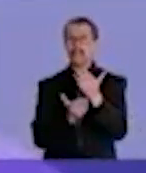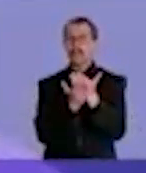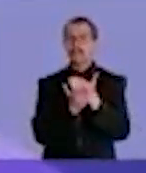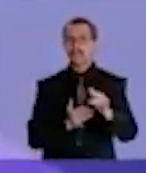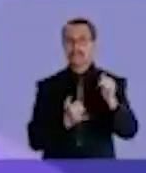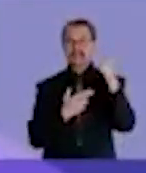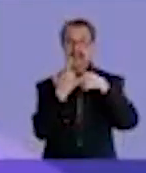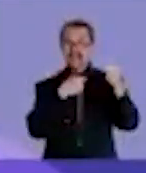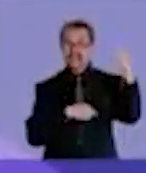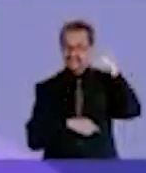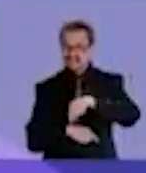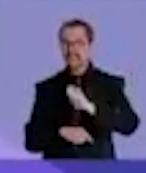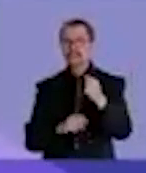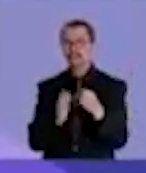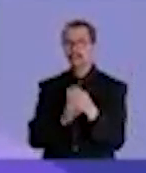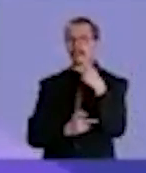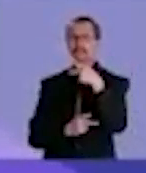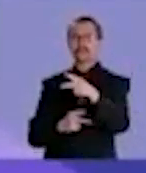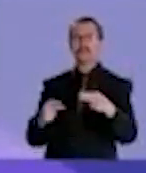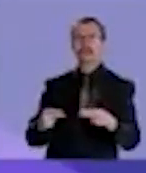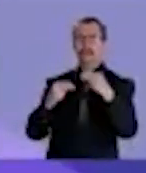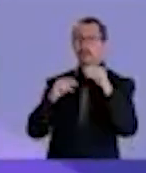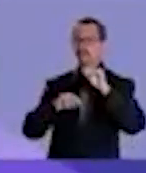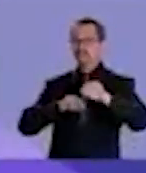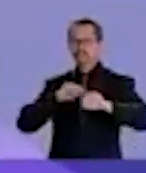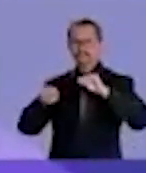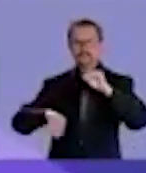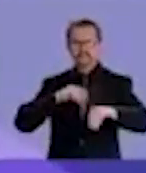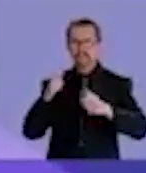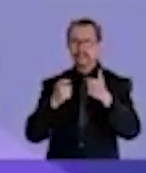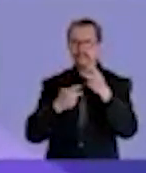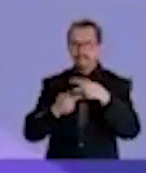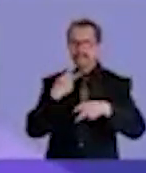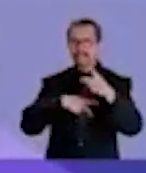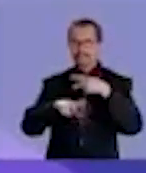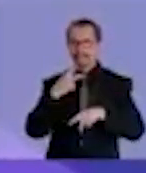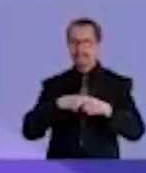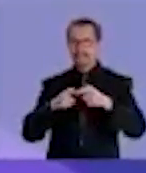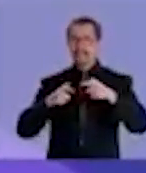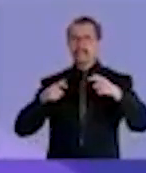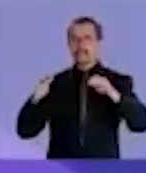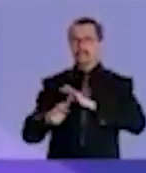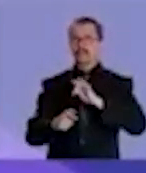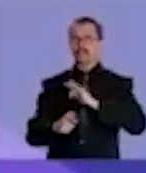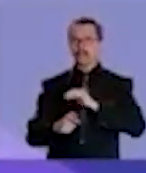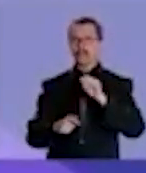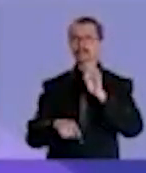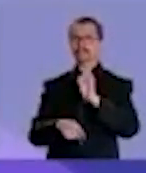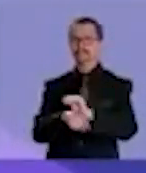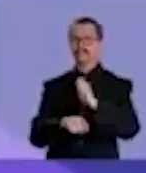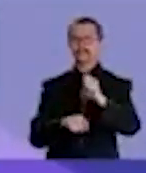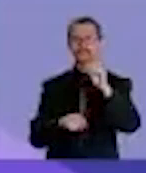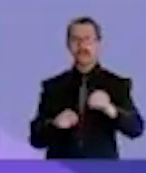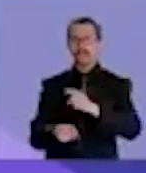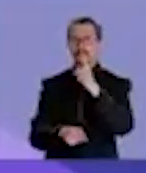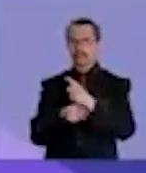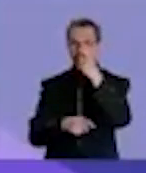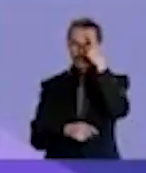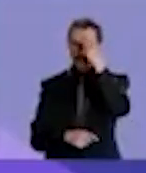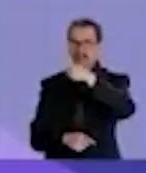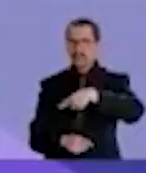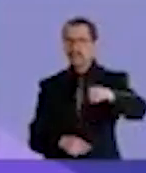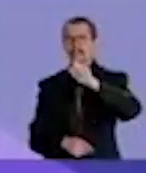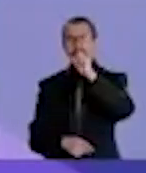riqueza podríamos entonces trabajar para darles la oportunidad a ellos ya su familia eso es lo que yo